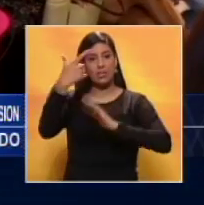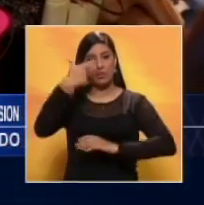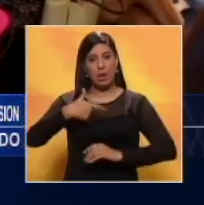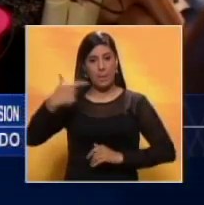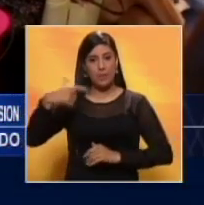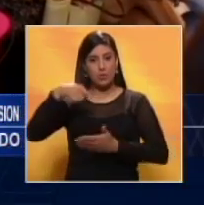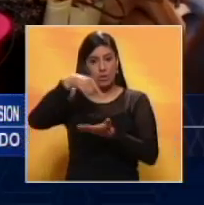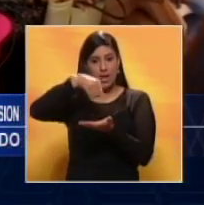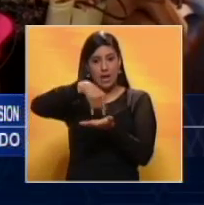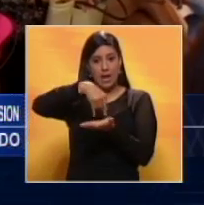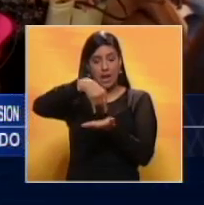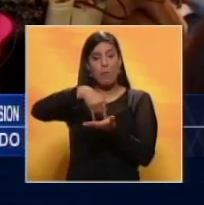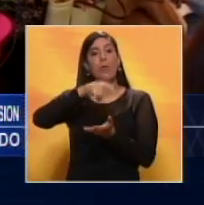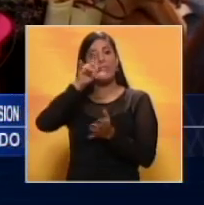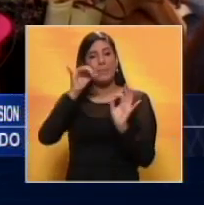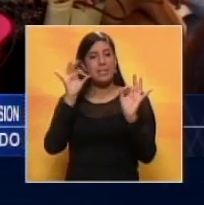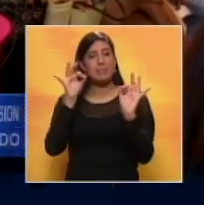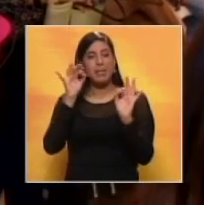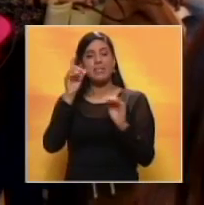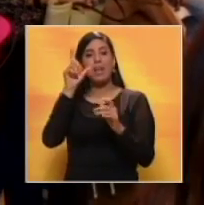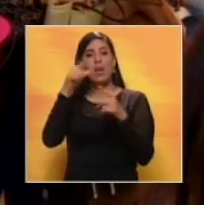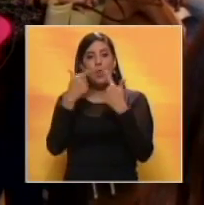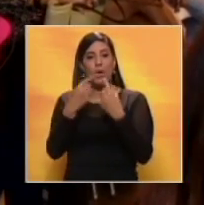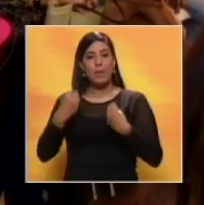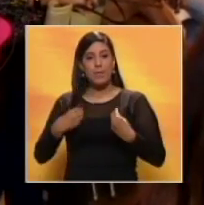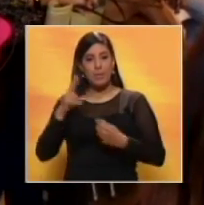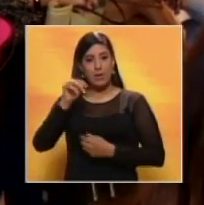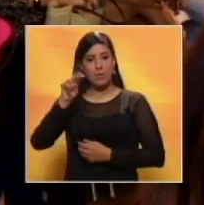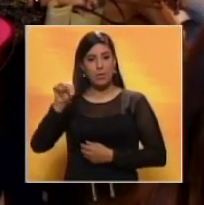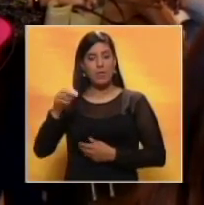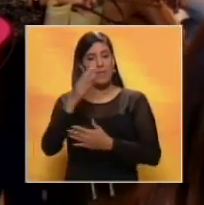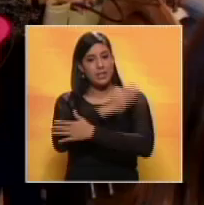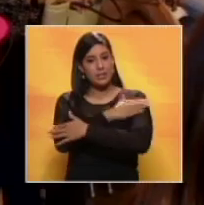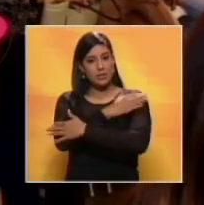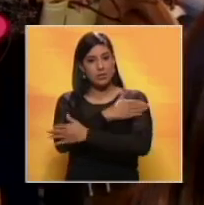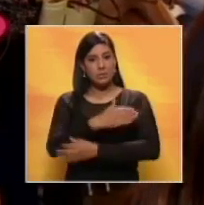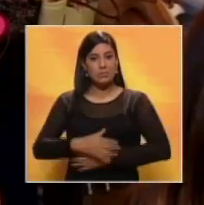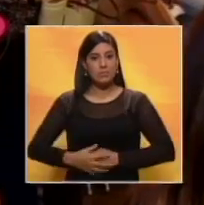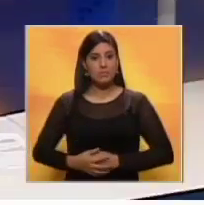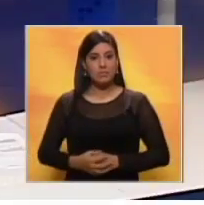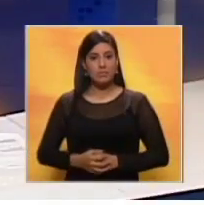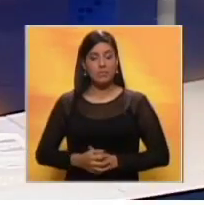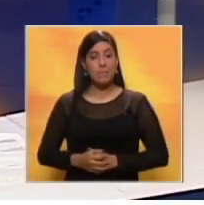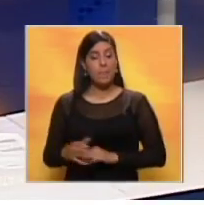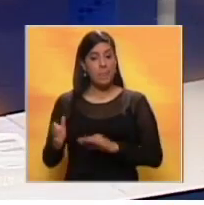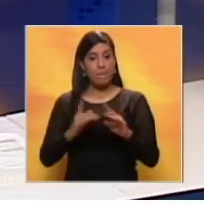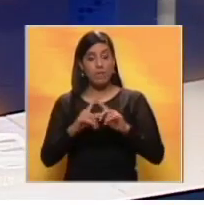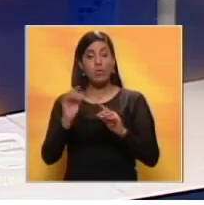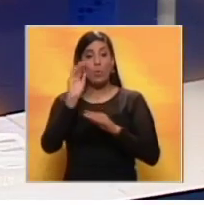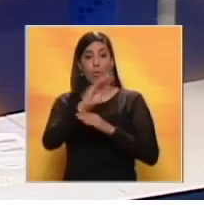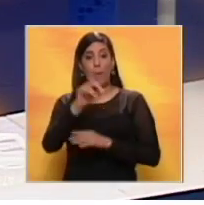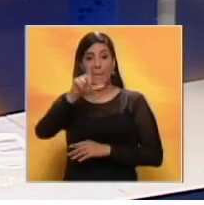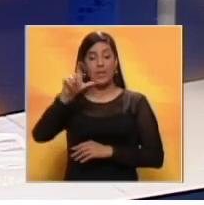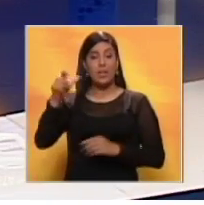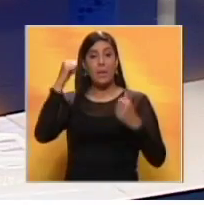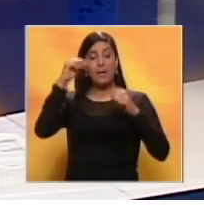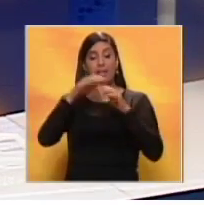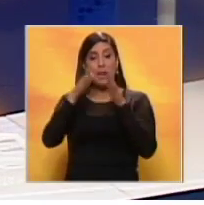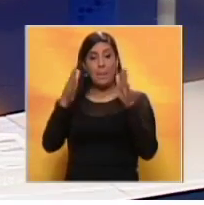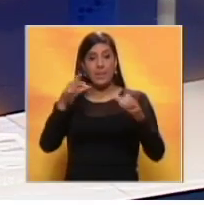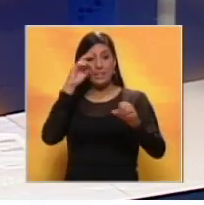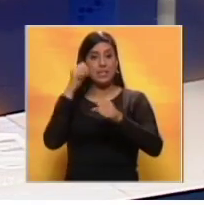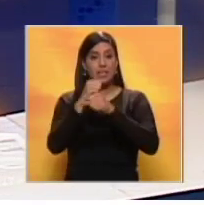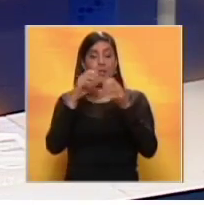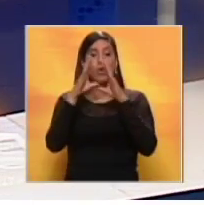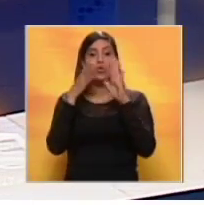ciudadanos de los carabobeños y en especial de los habitantes de Naguanagua. Felicitaciones. Protección Civil ejecuta mesas de